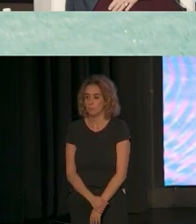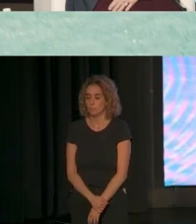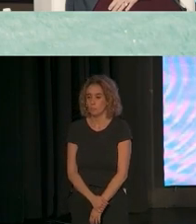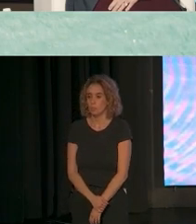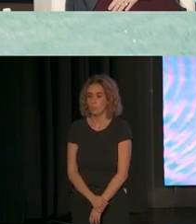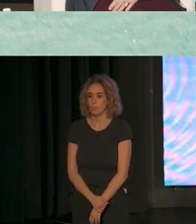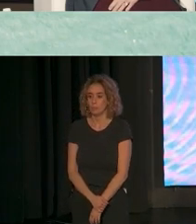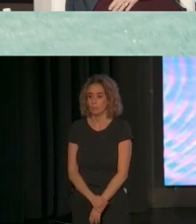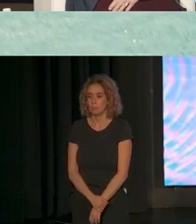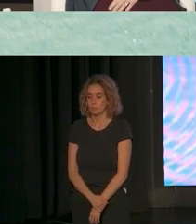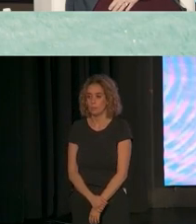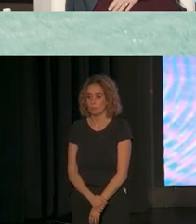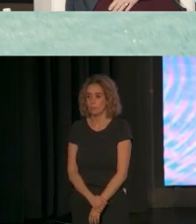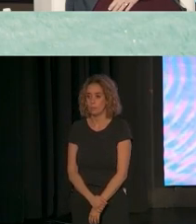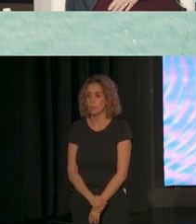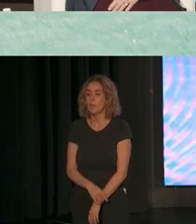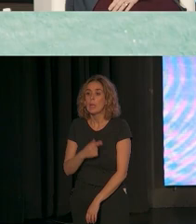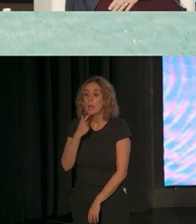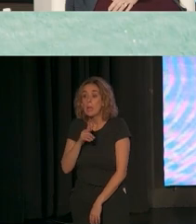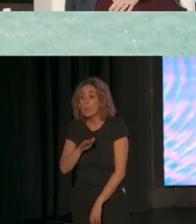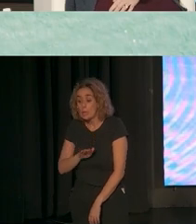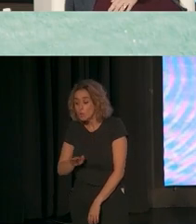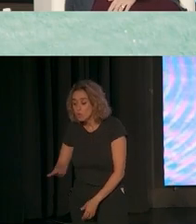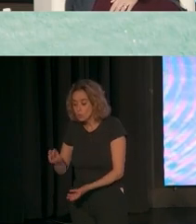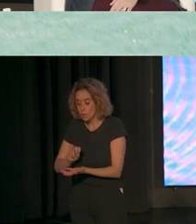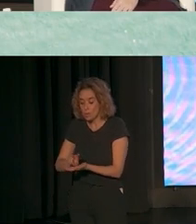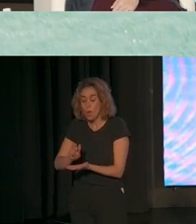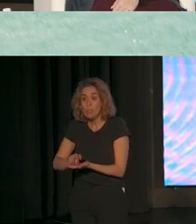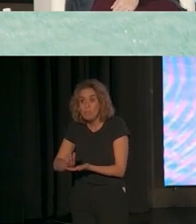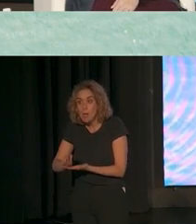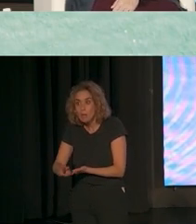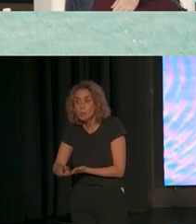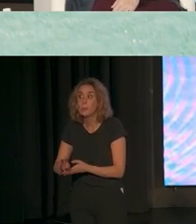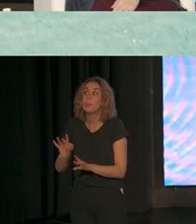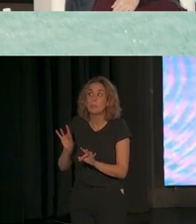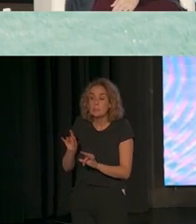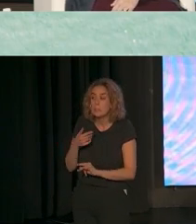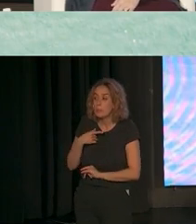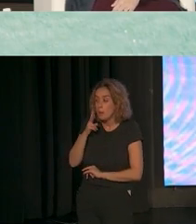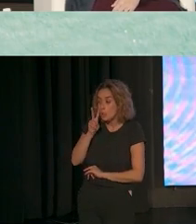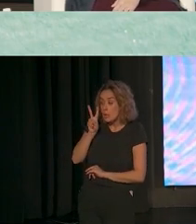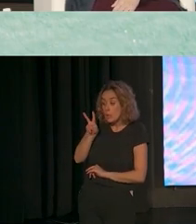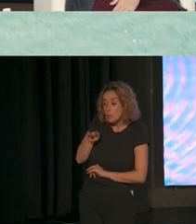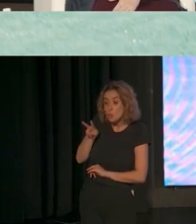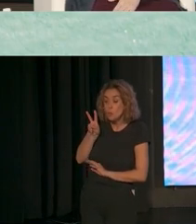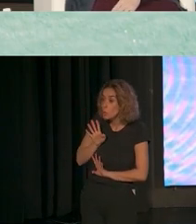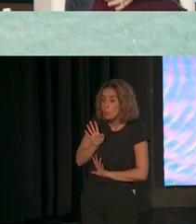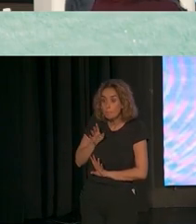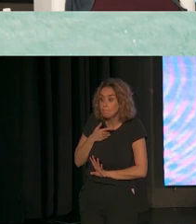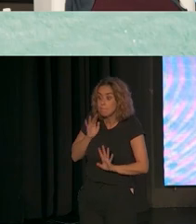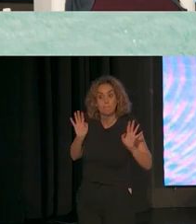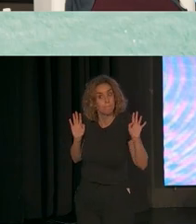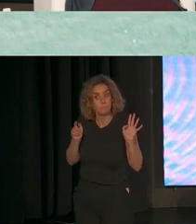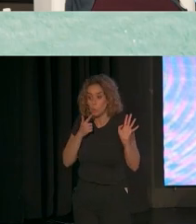profesional al profesor que su niño estaba andando y decían, sí, pero hasta que yo no lo vea, no voy a